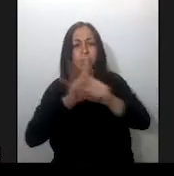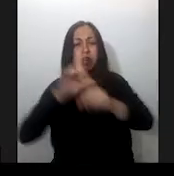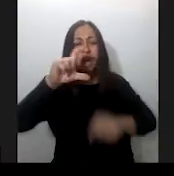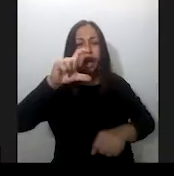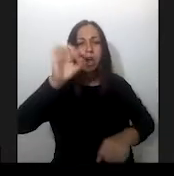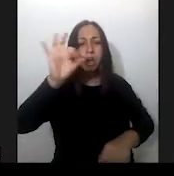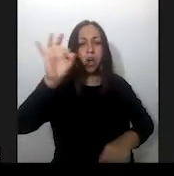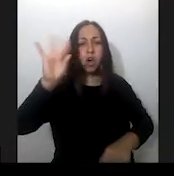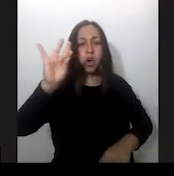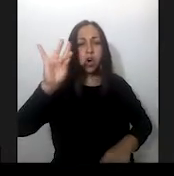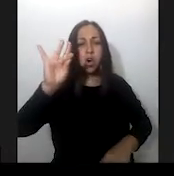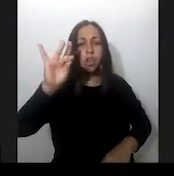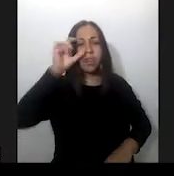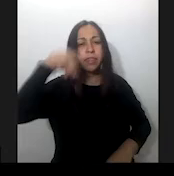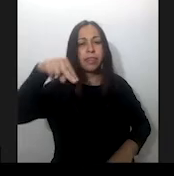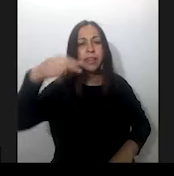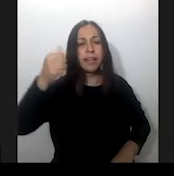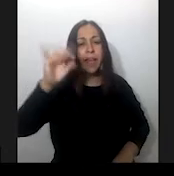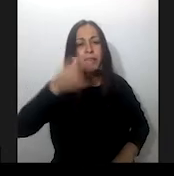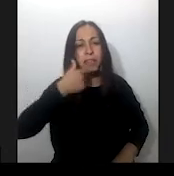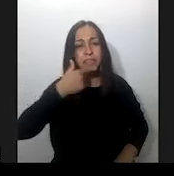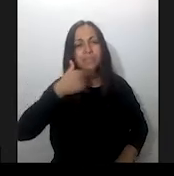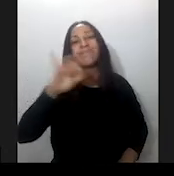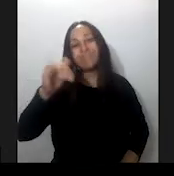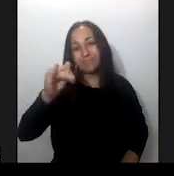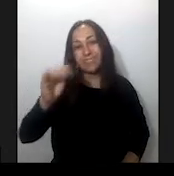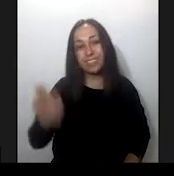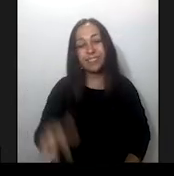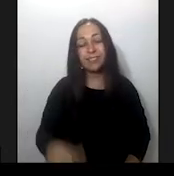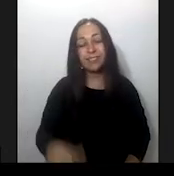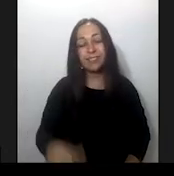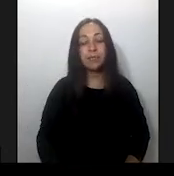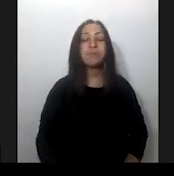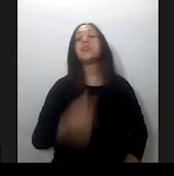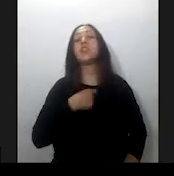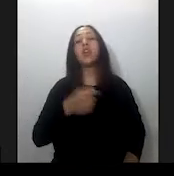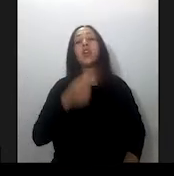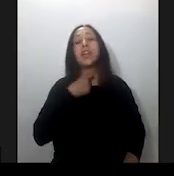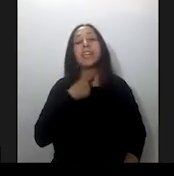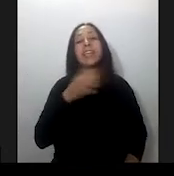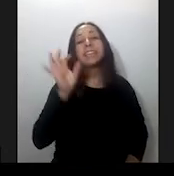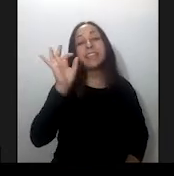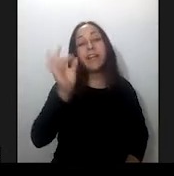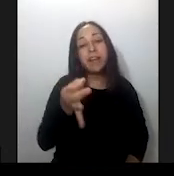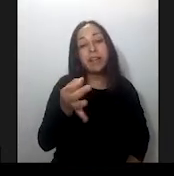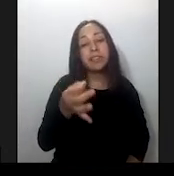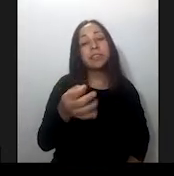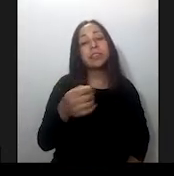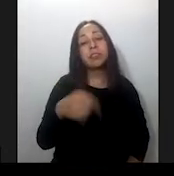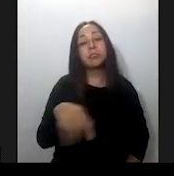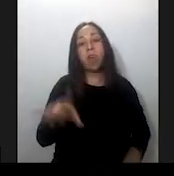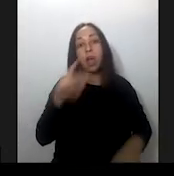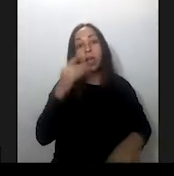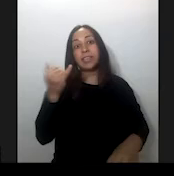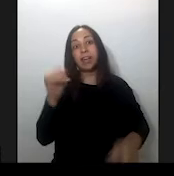Bueno, entonces vamos a empezar a hacer un poco de cosas un poco más complejas. Yo quisiera saber, ¿no? Yo acá tengo